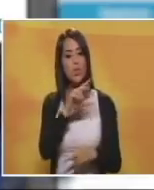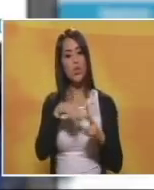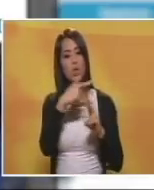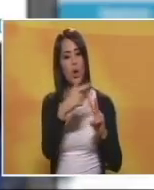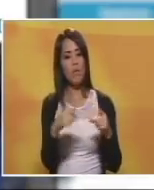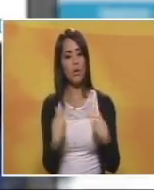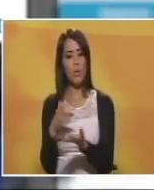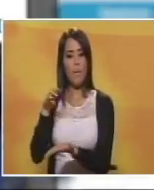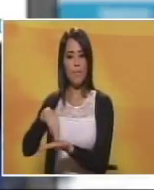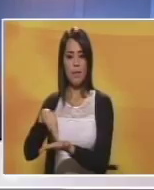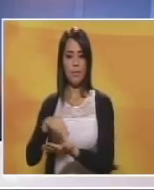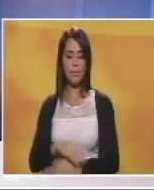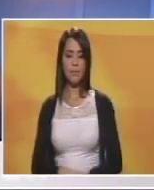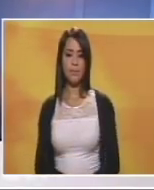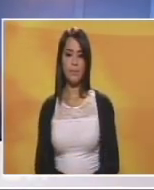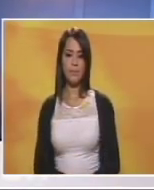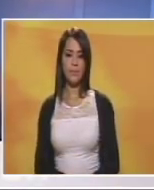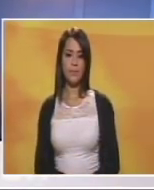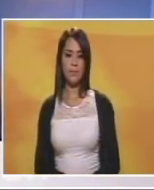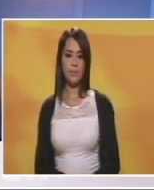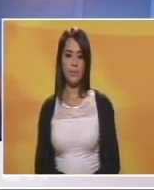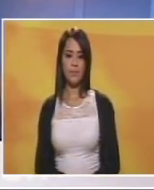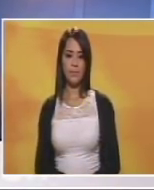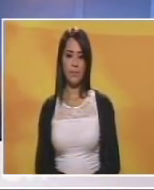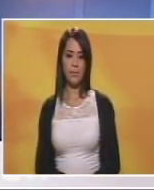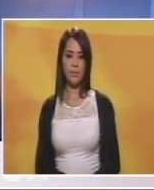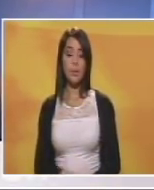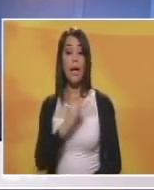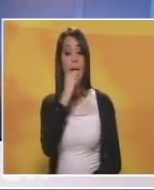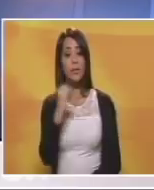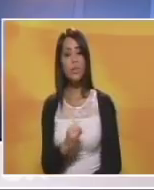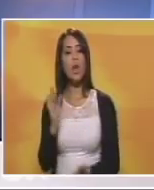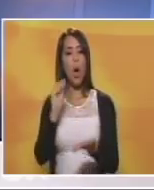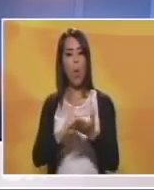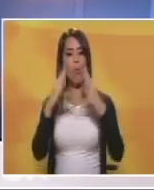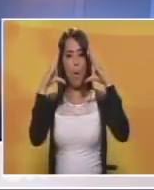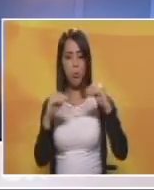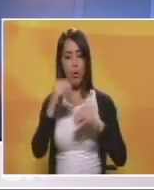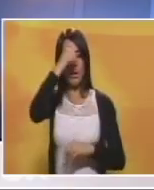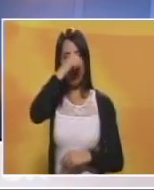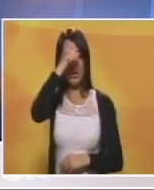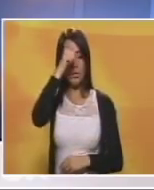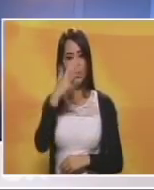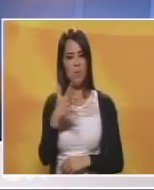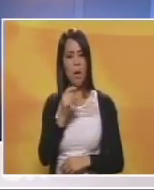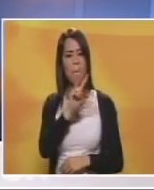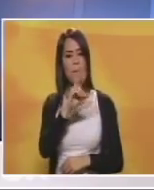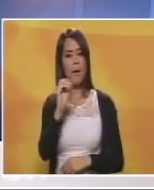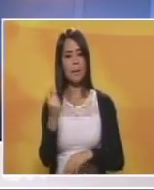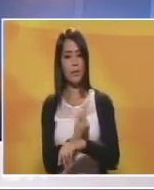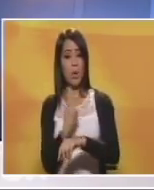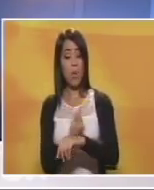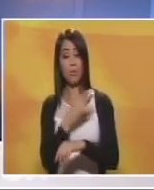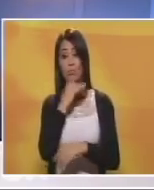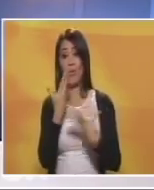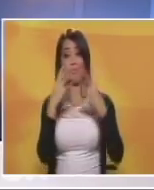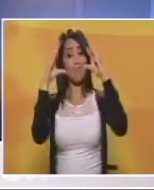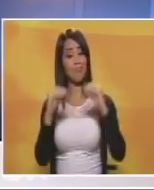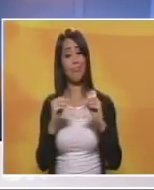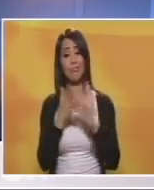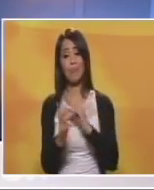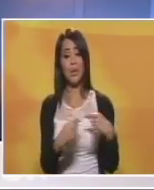del estado Miranda. Y precisamente en Zulia, un nuevo apagón se registró este domingo, dejando por más de 20 horas sin fluido eléctrico a